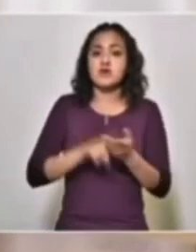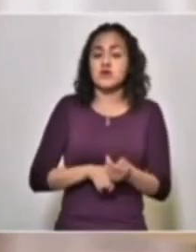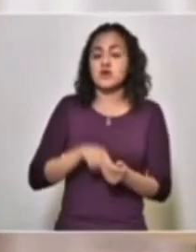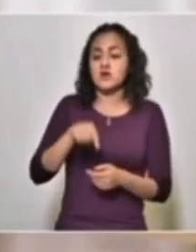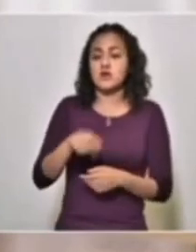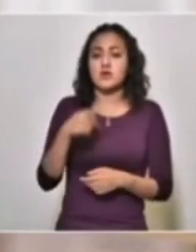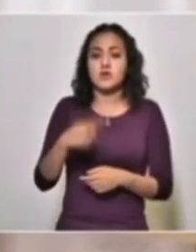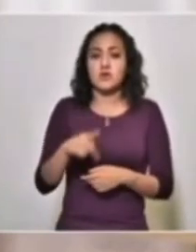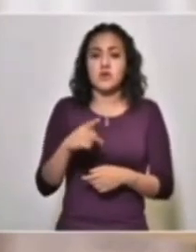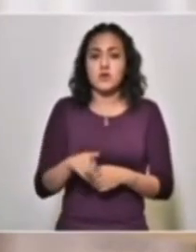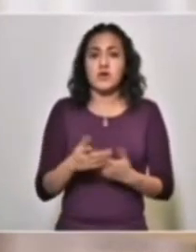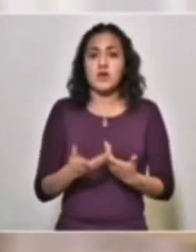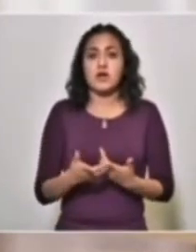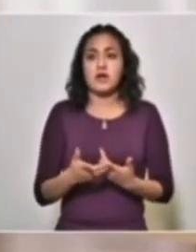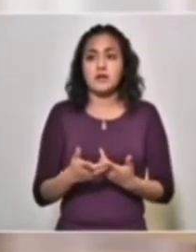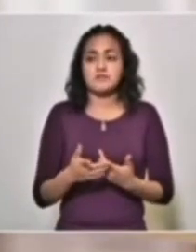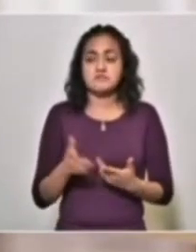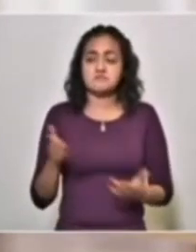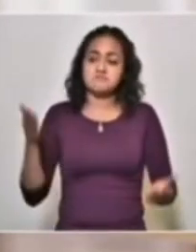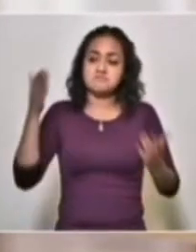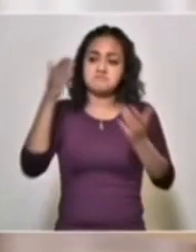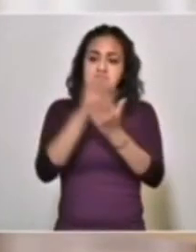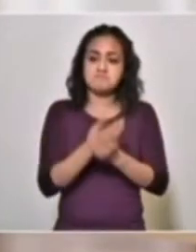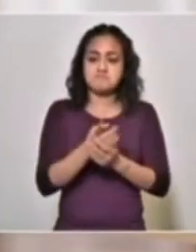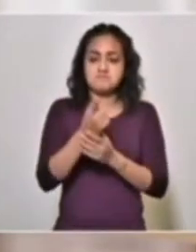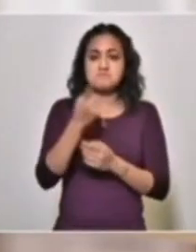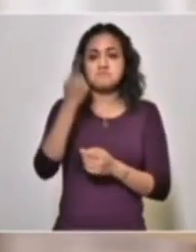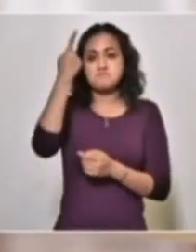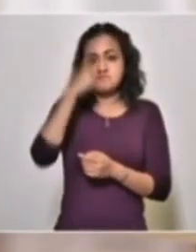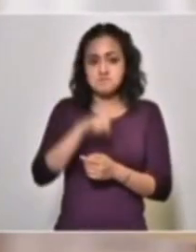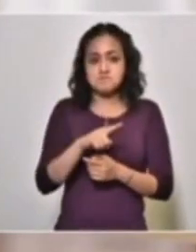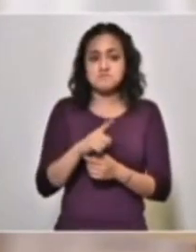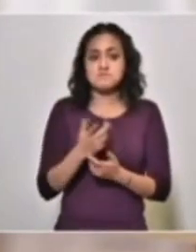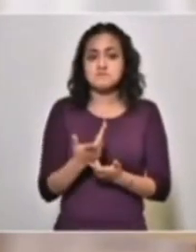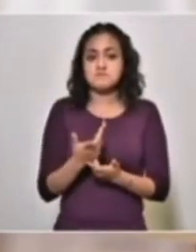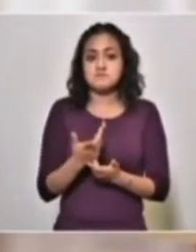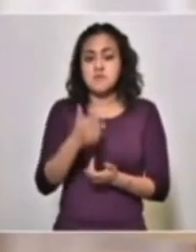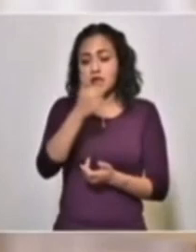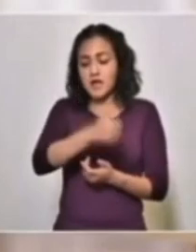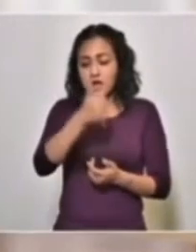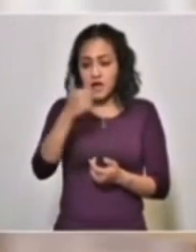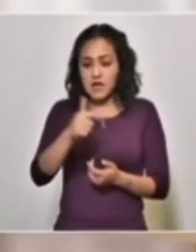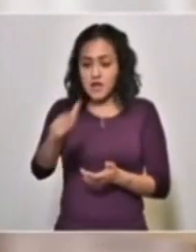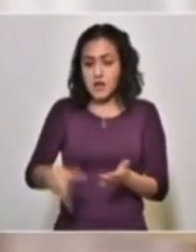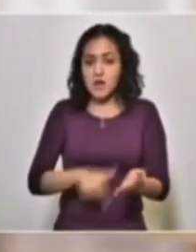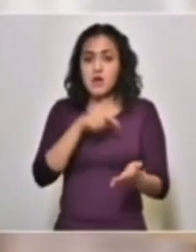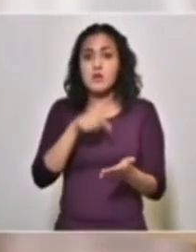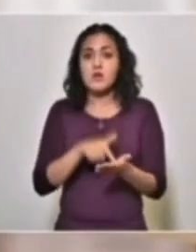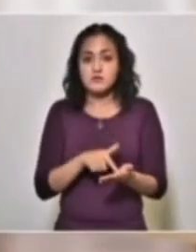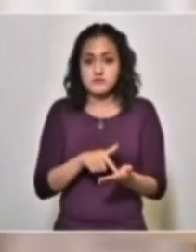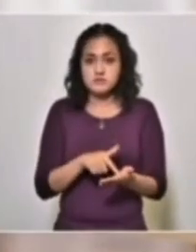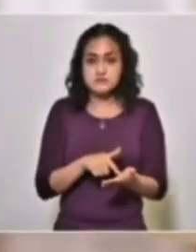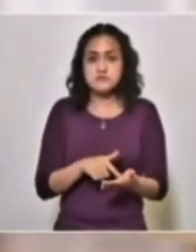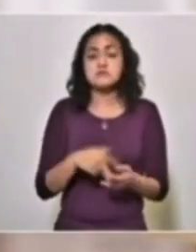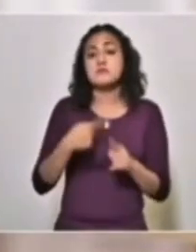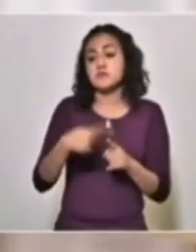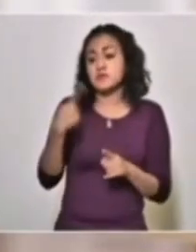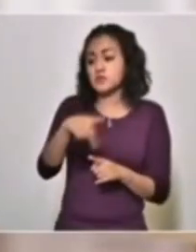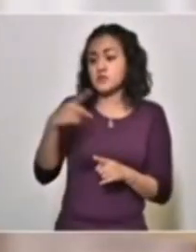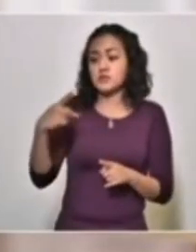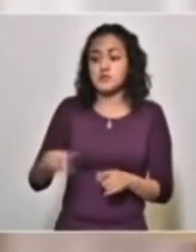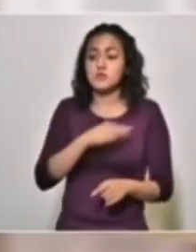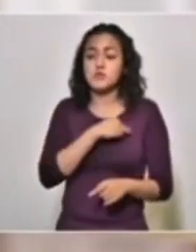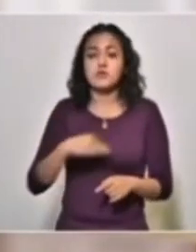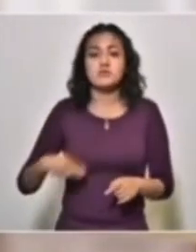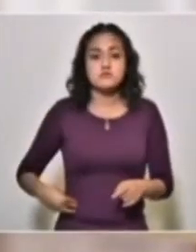estado acudieron de manera presencial a cada territorio a cada municipio